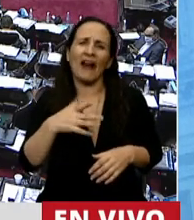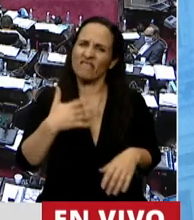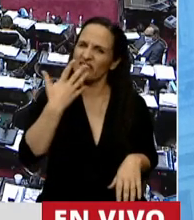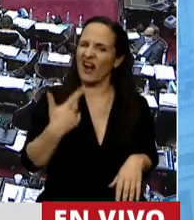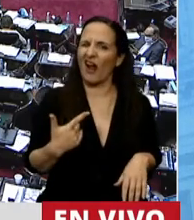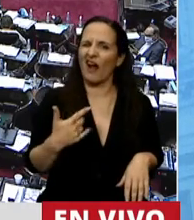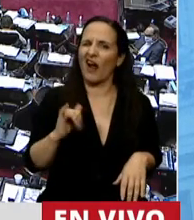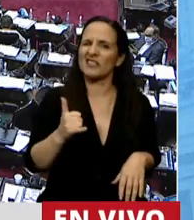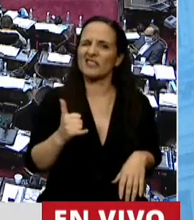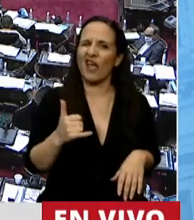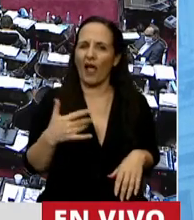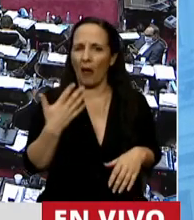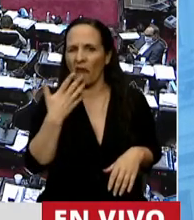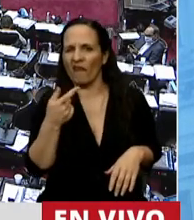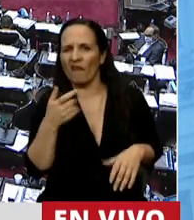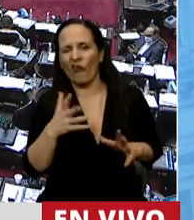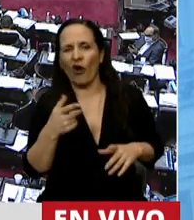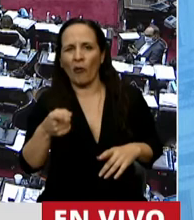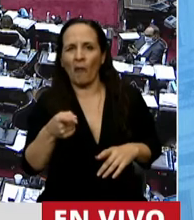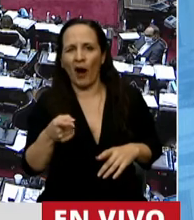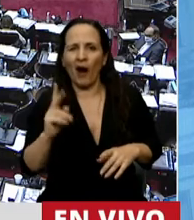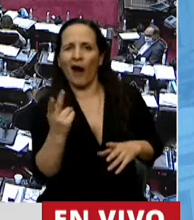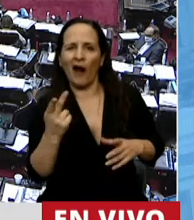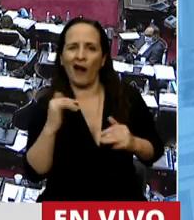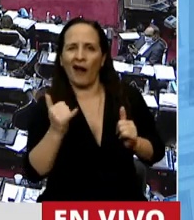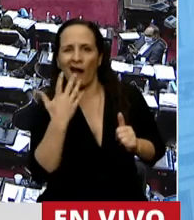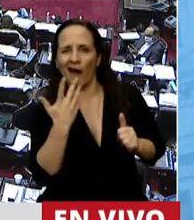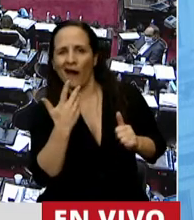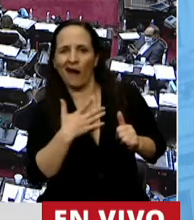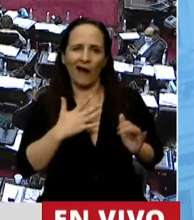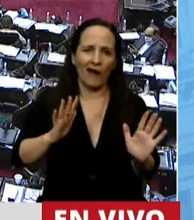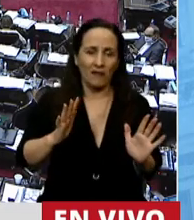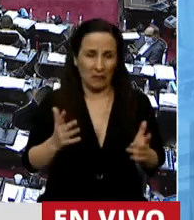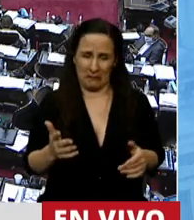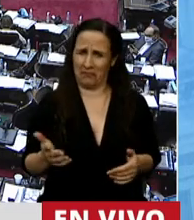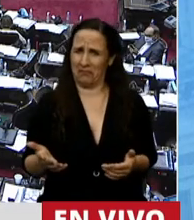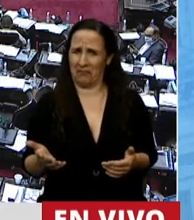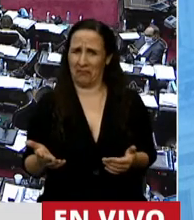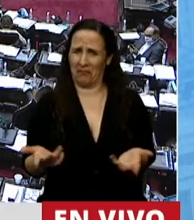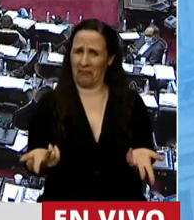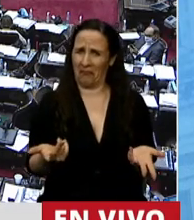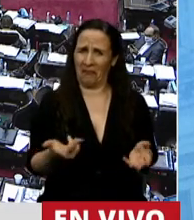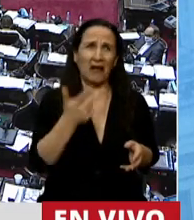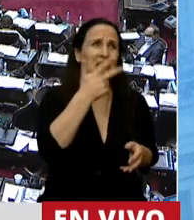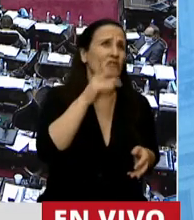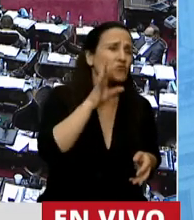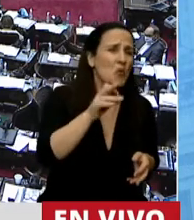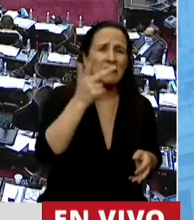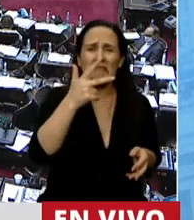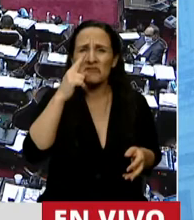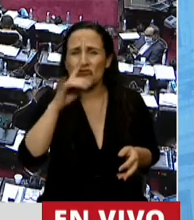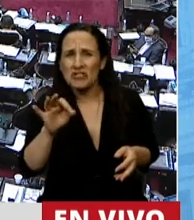gustan de practicar la tanatofilia. A mí me cuesta mucho trabajo pensando que hay 350,